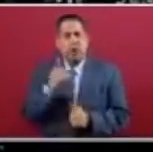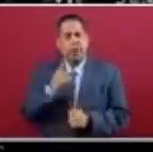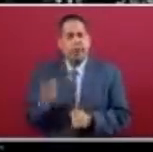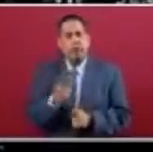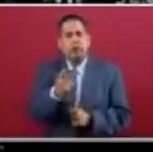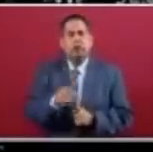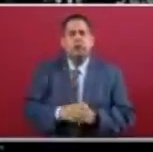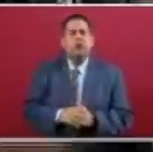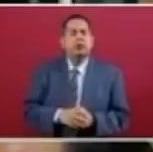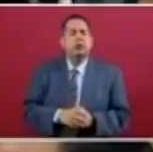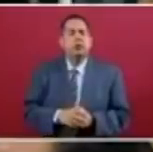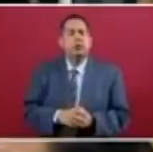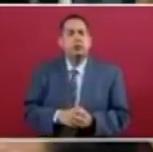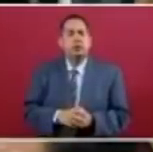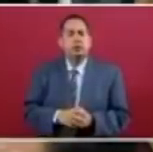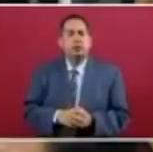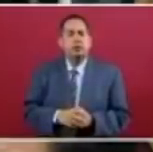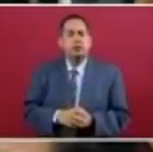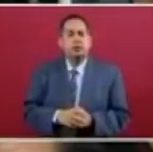pregunta.